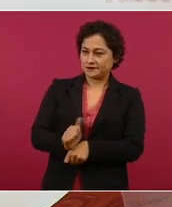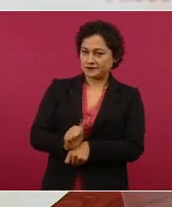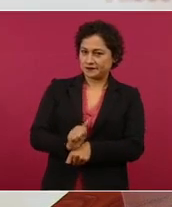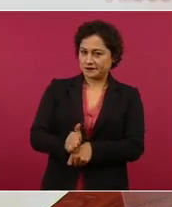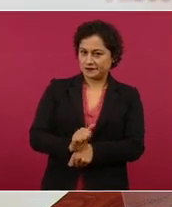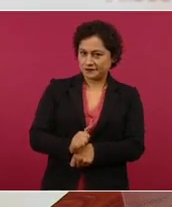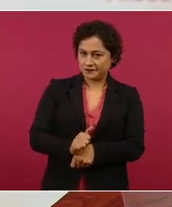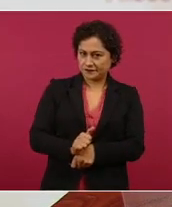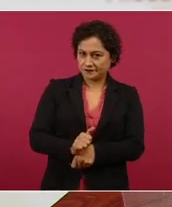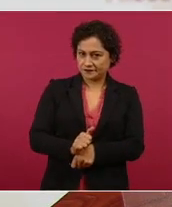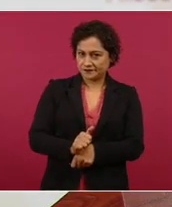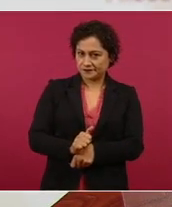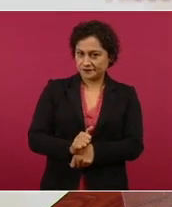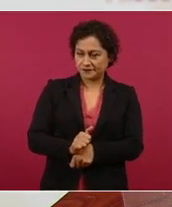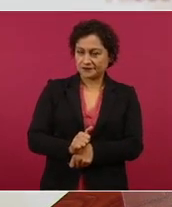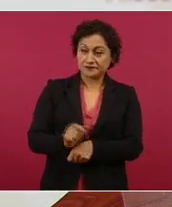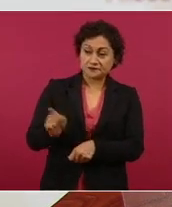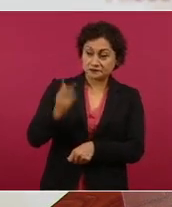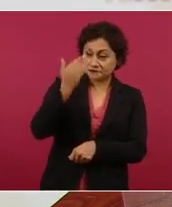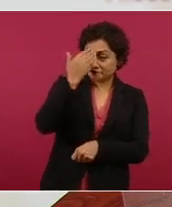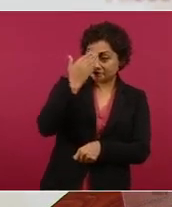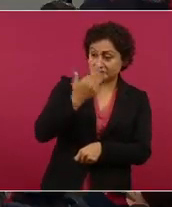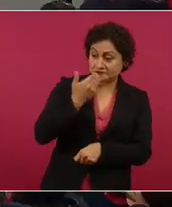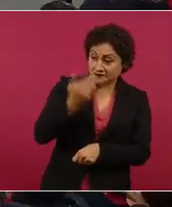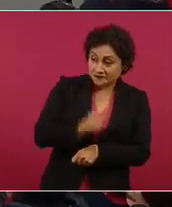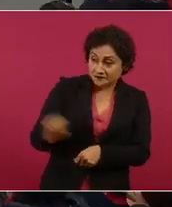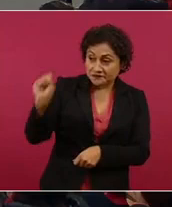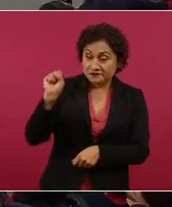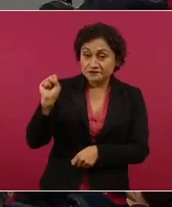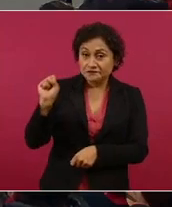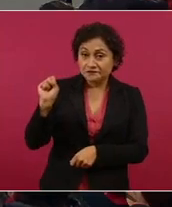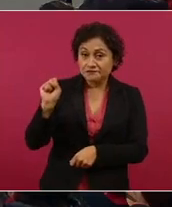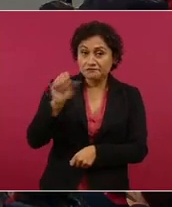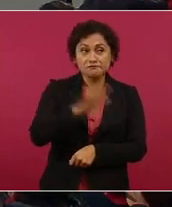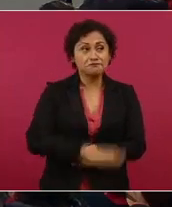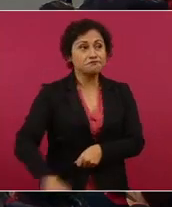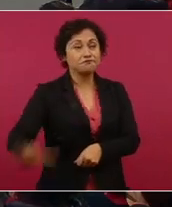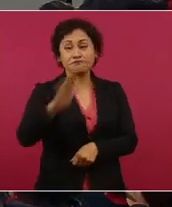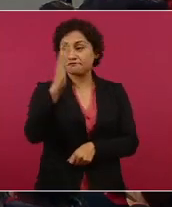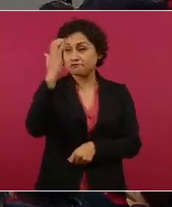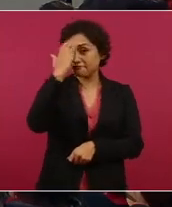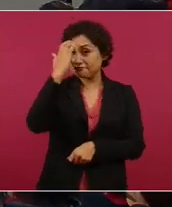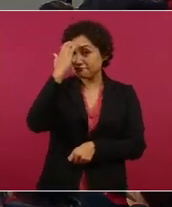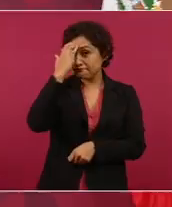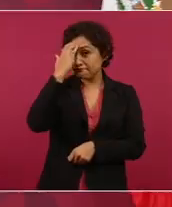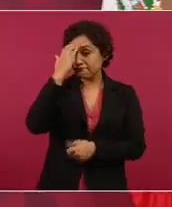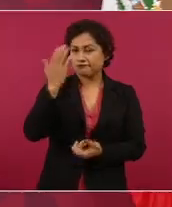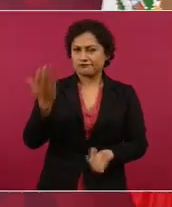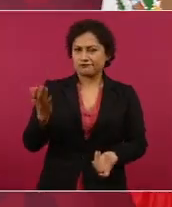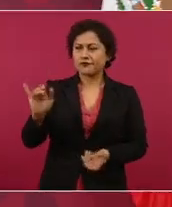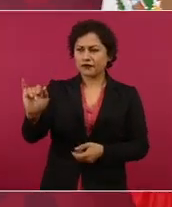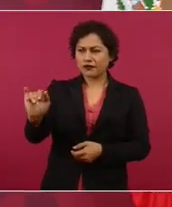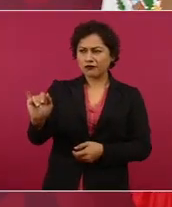que porque es muy famoso, muy conocido, sí, pero